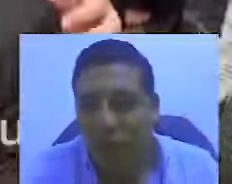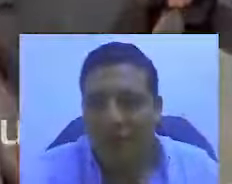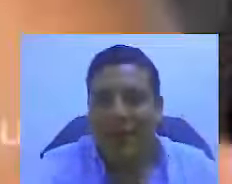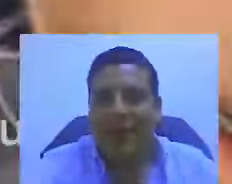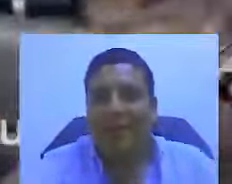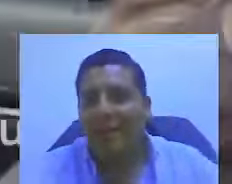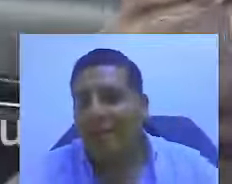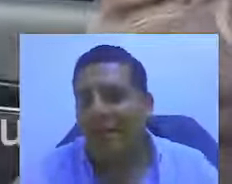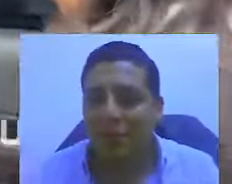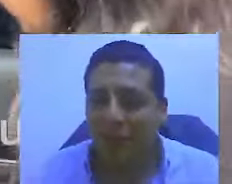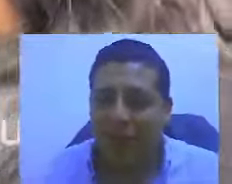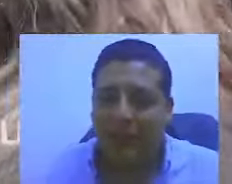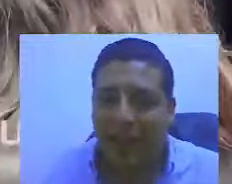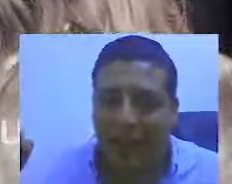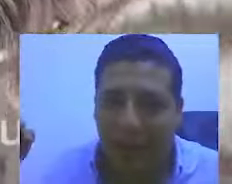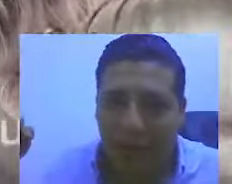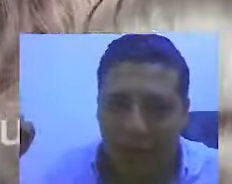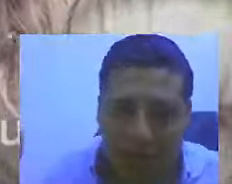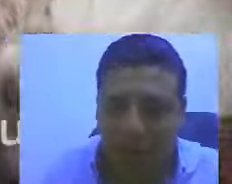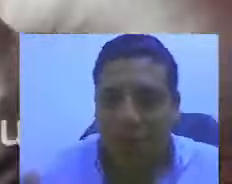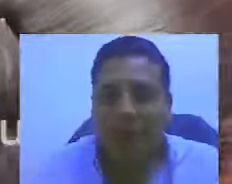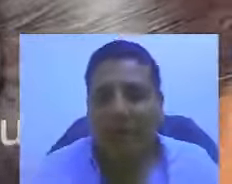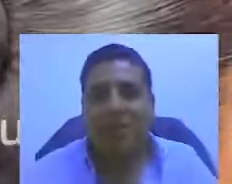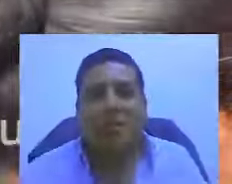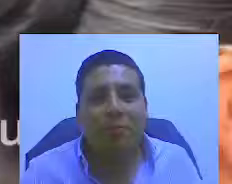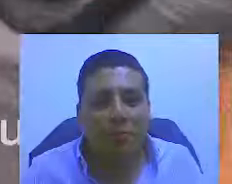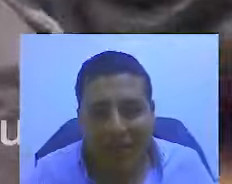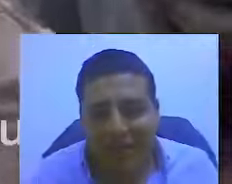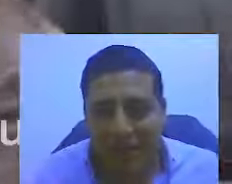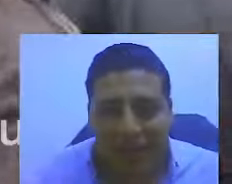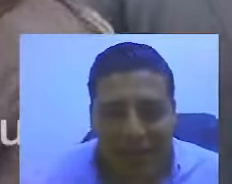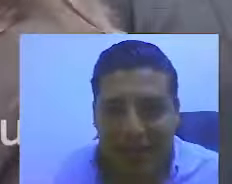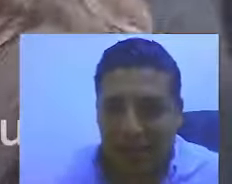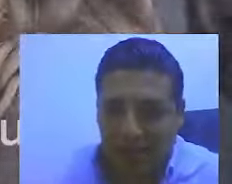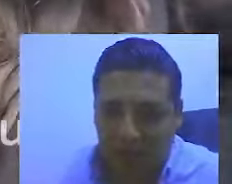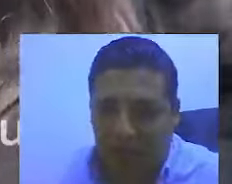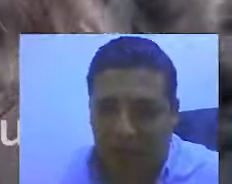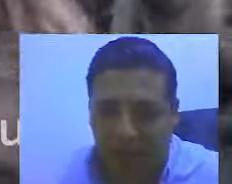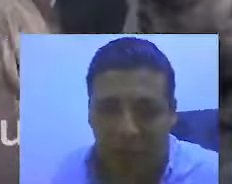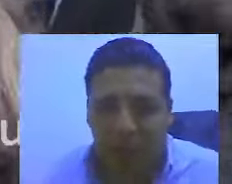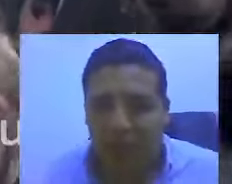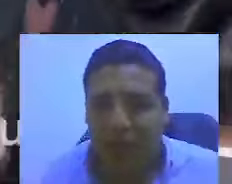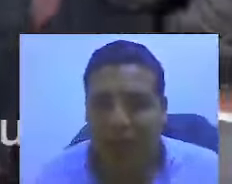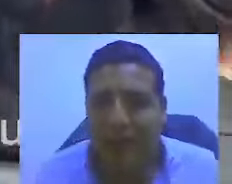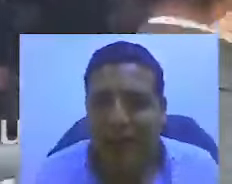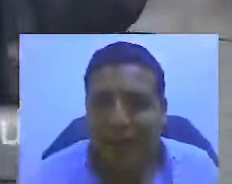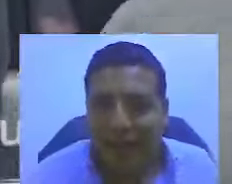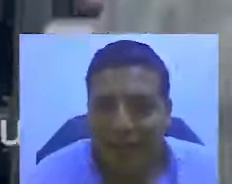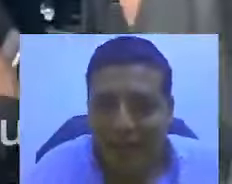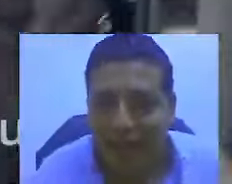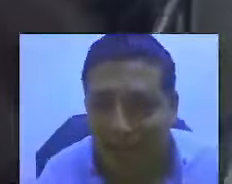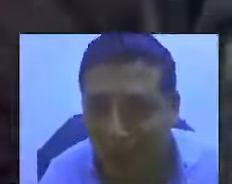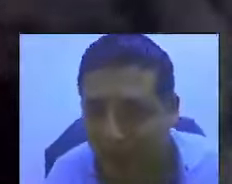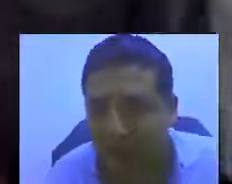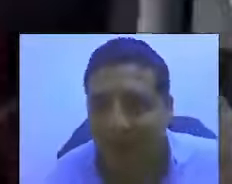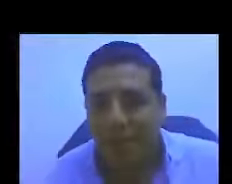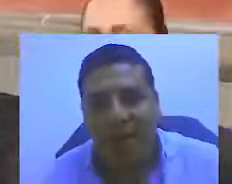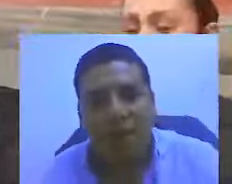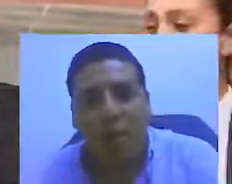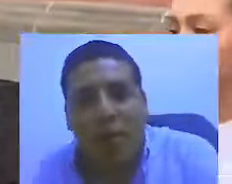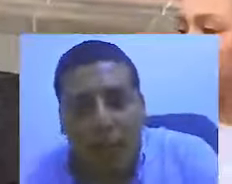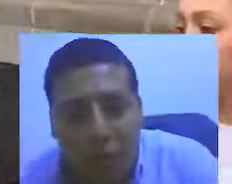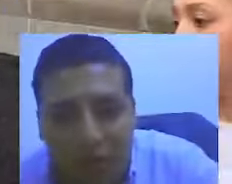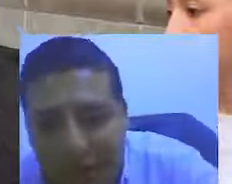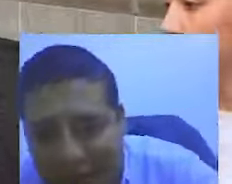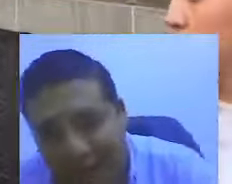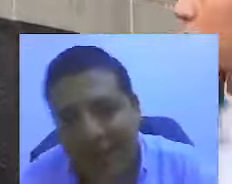por supuesto Amigas y amigos que salieron chispas Muchísimas gracias a todas y a todos los que ya están siguiendo este